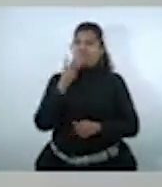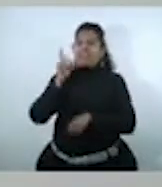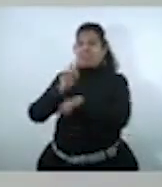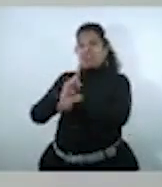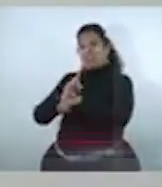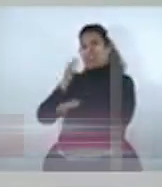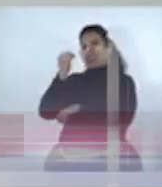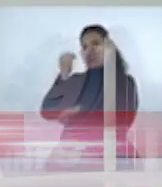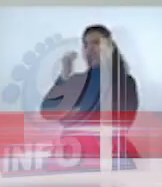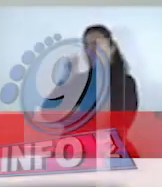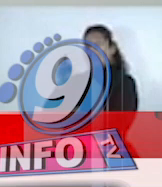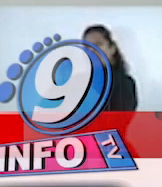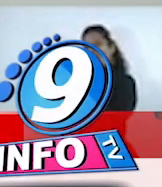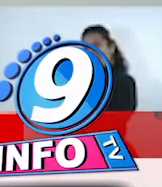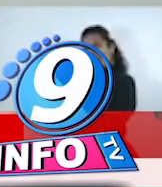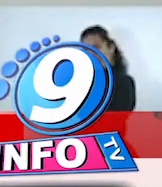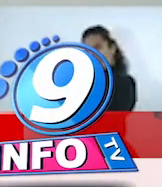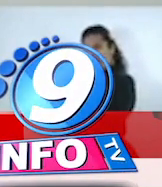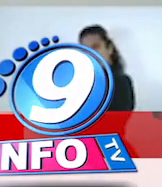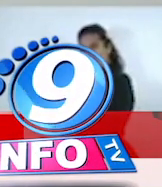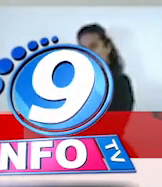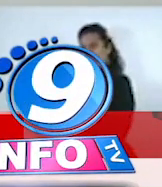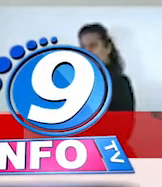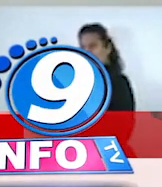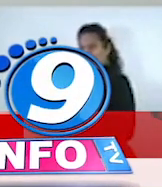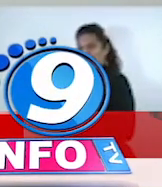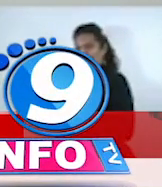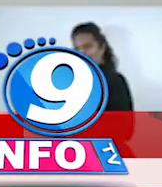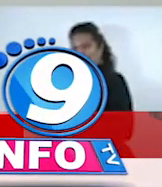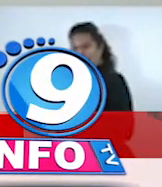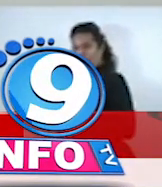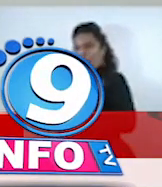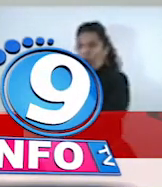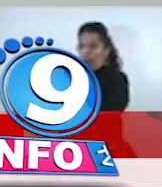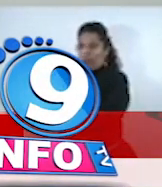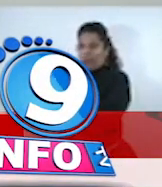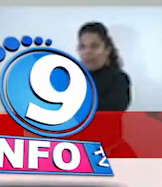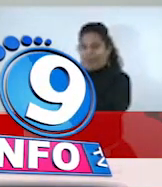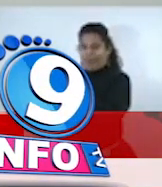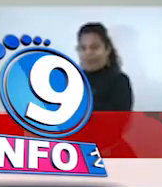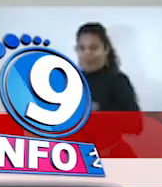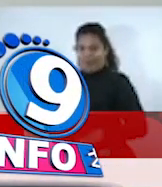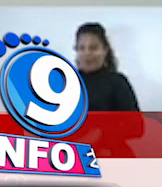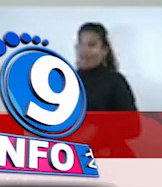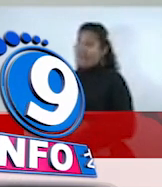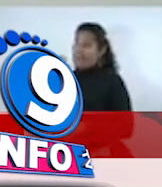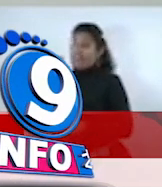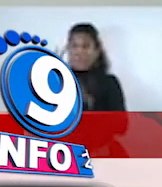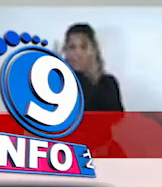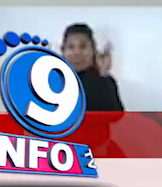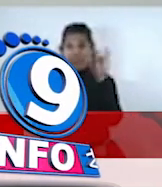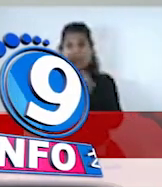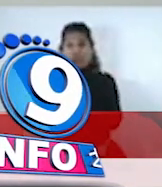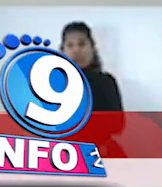se conmemora el Día Internacional en la lucha, en el combate contra la corrupción. Un tema difícil,